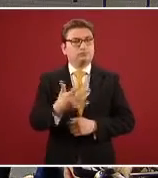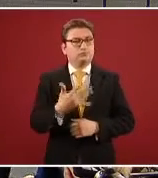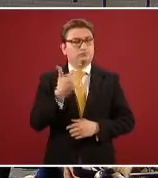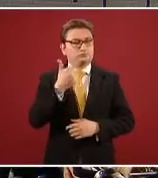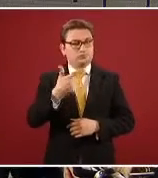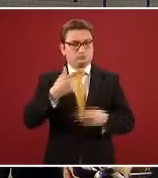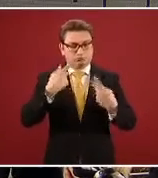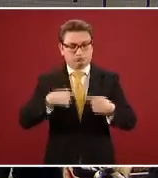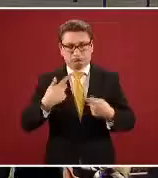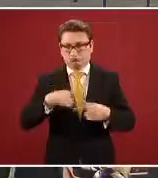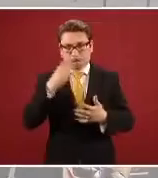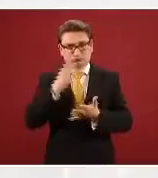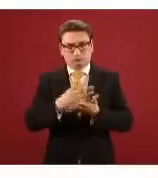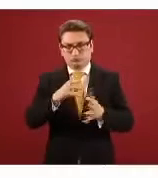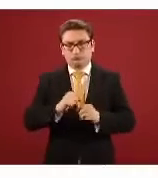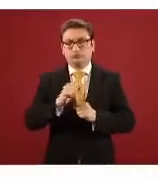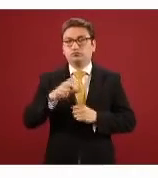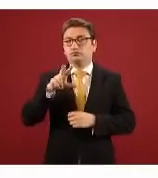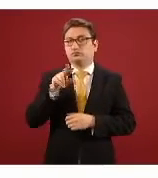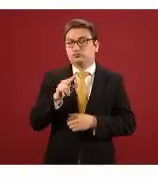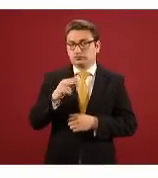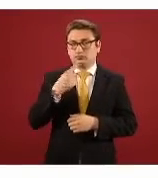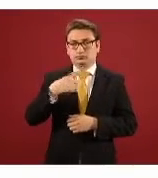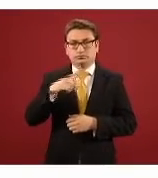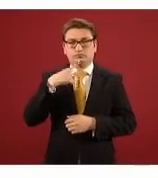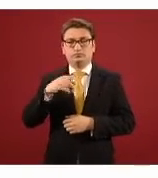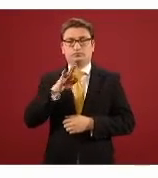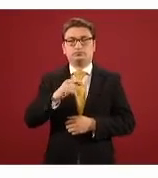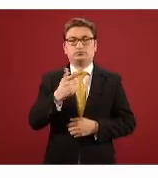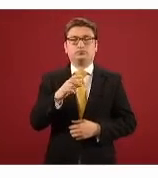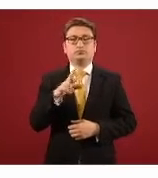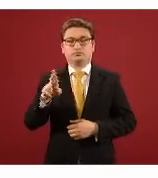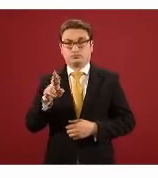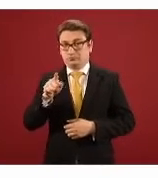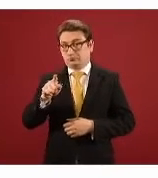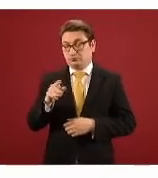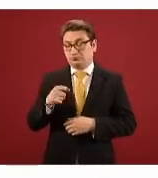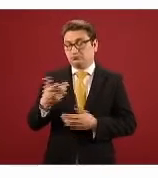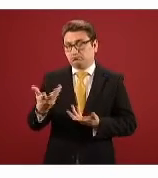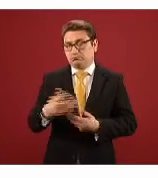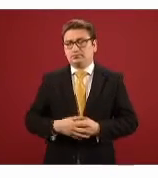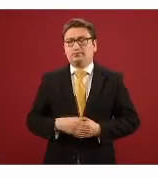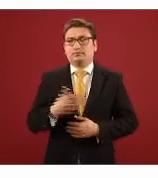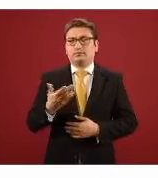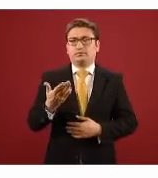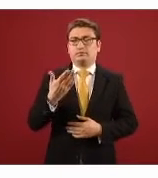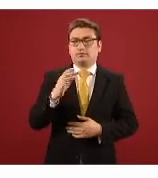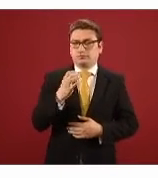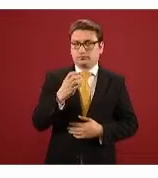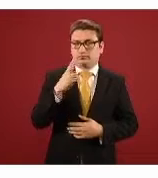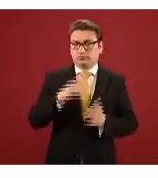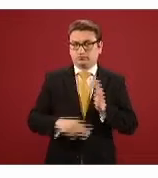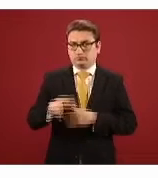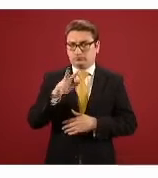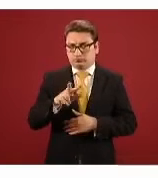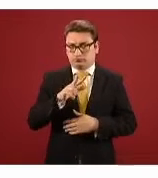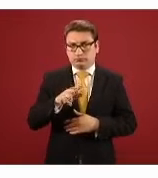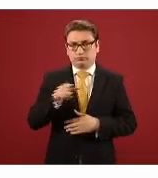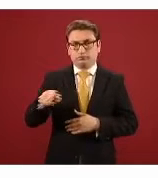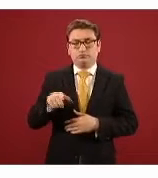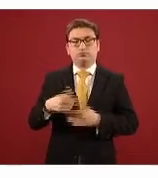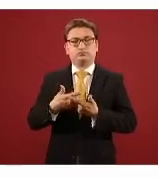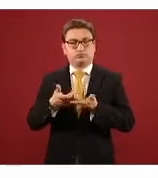personas y solo presentó 80 denuncias ante la Fiscalía General de la República. De hecho, en enero de 2018, el Grupo de Acción